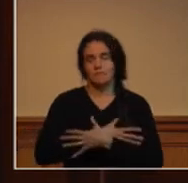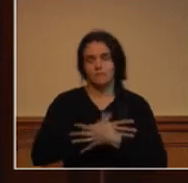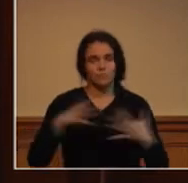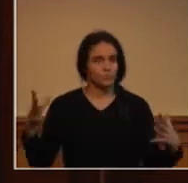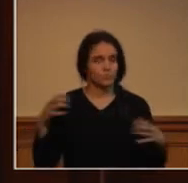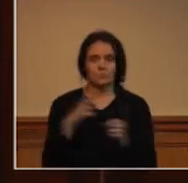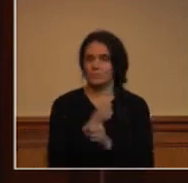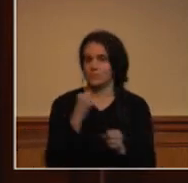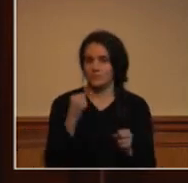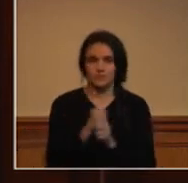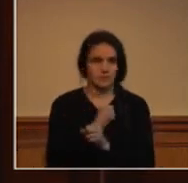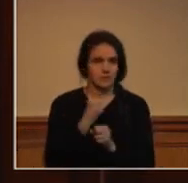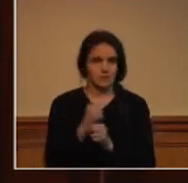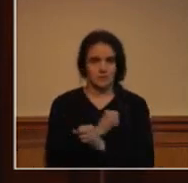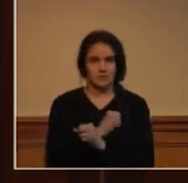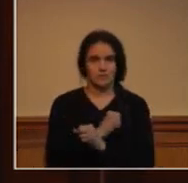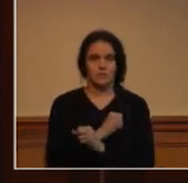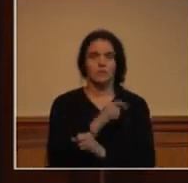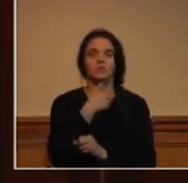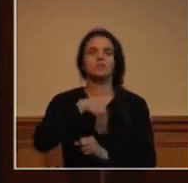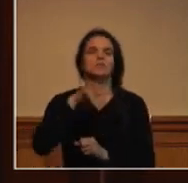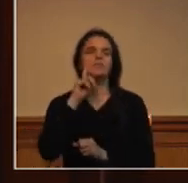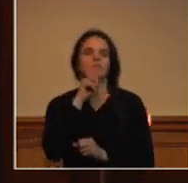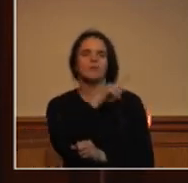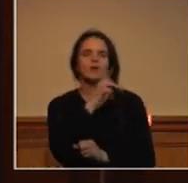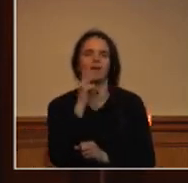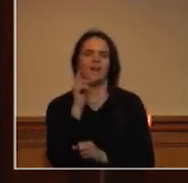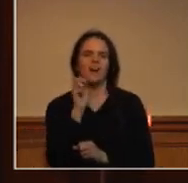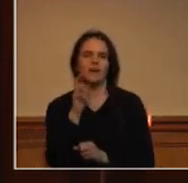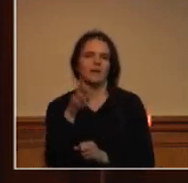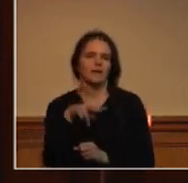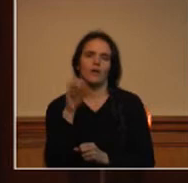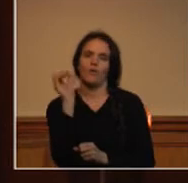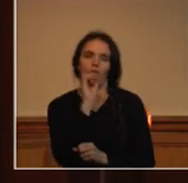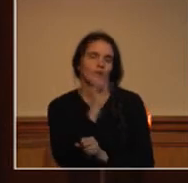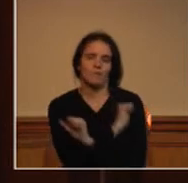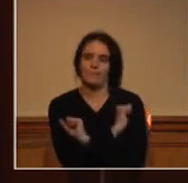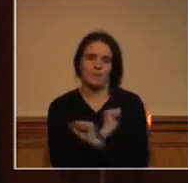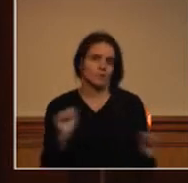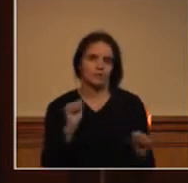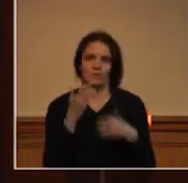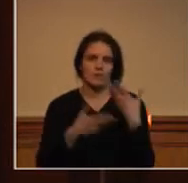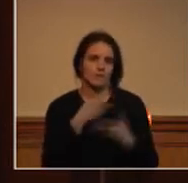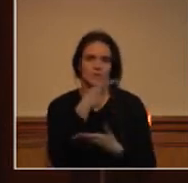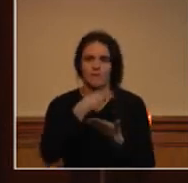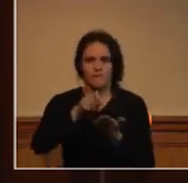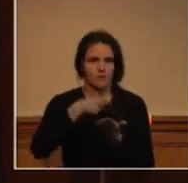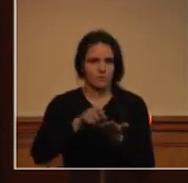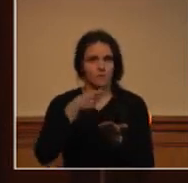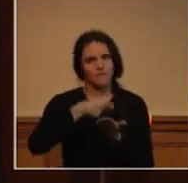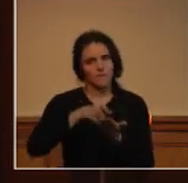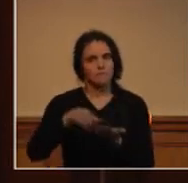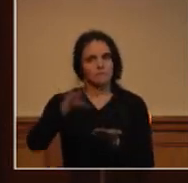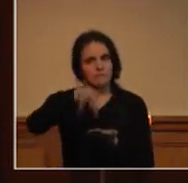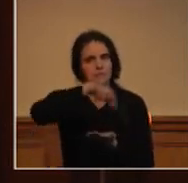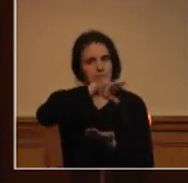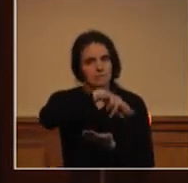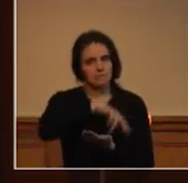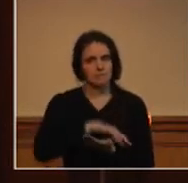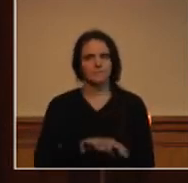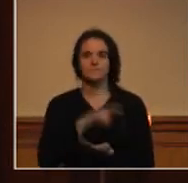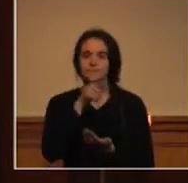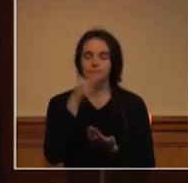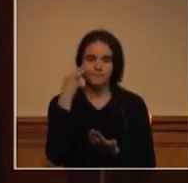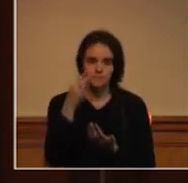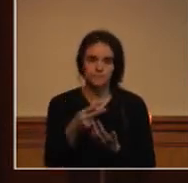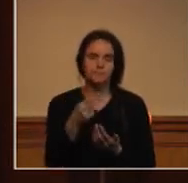titánica. Si no hubiera sido porque teníamos a Karen, esto no hubiera sido posible. Y así se veía la intervención.